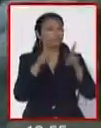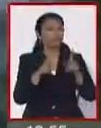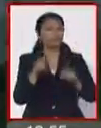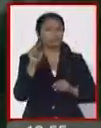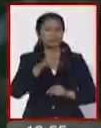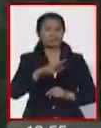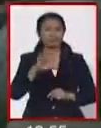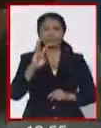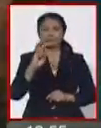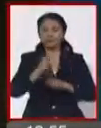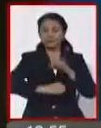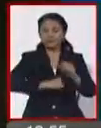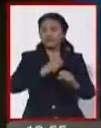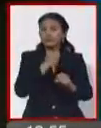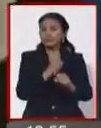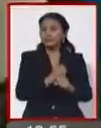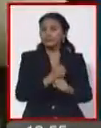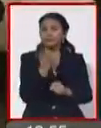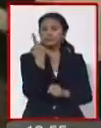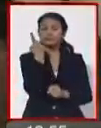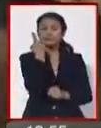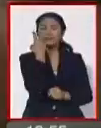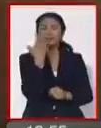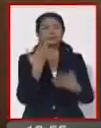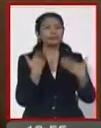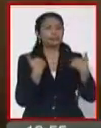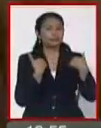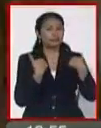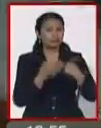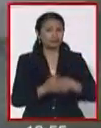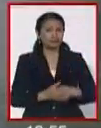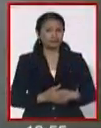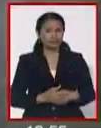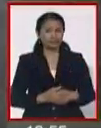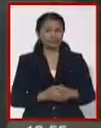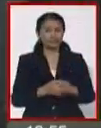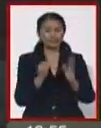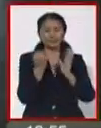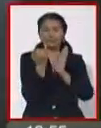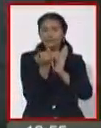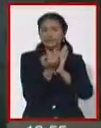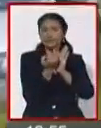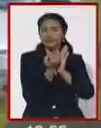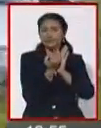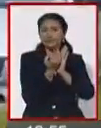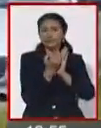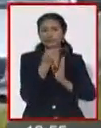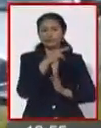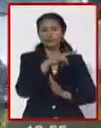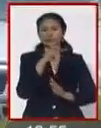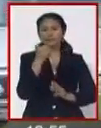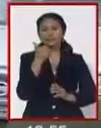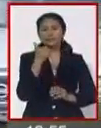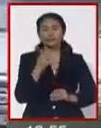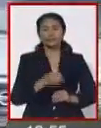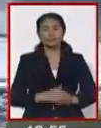de 36 años de edad recién haya obtenido su identificación el